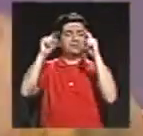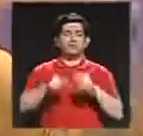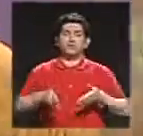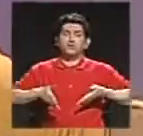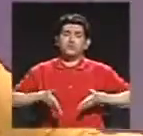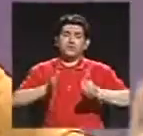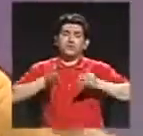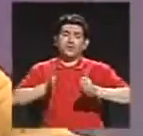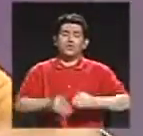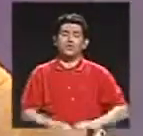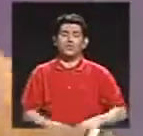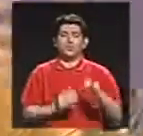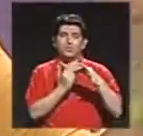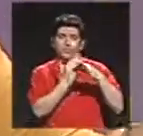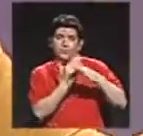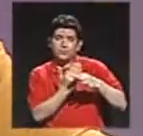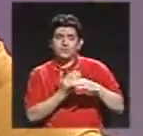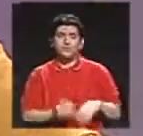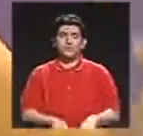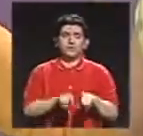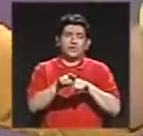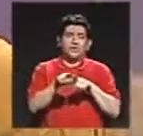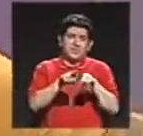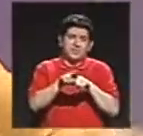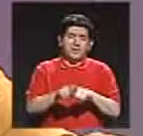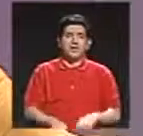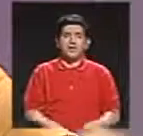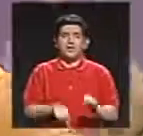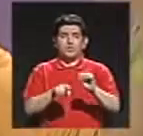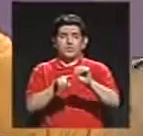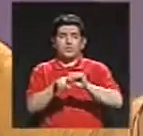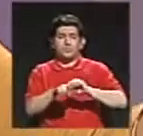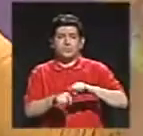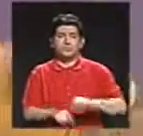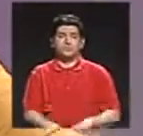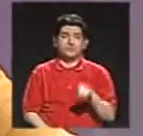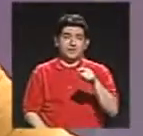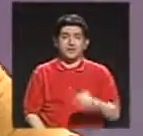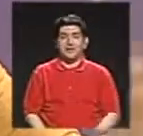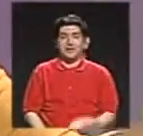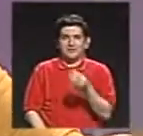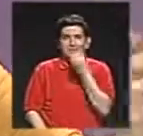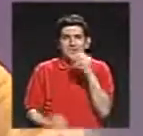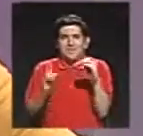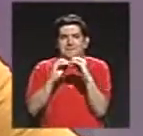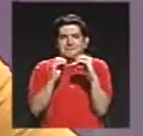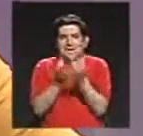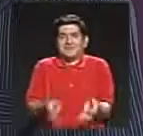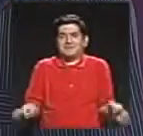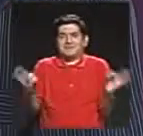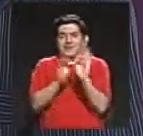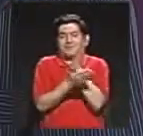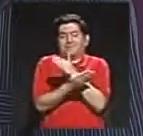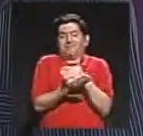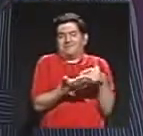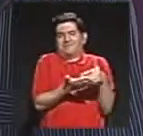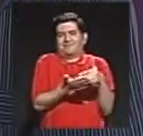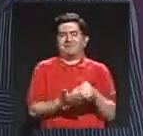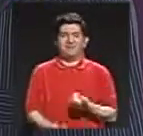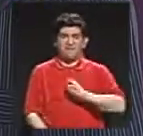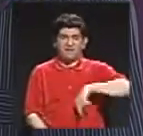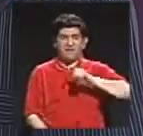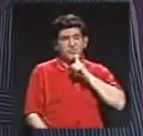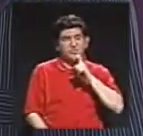hijos los esposos los hermanos los sobrinos que coman el pollo la parte más grande entonces nos